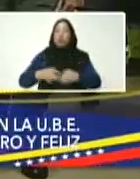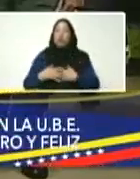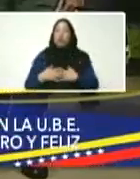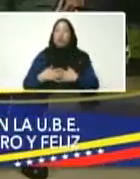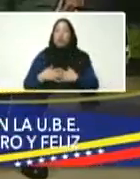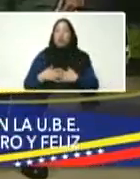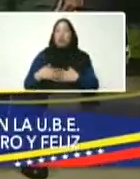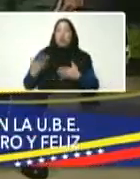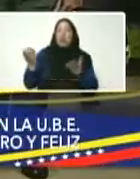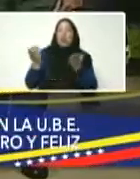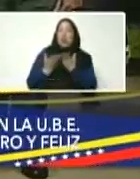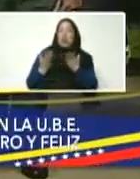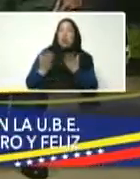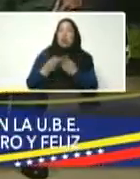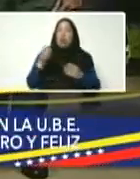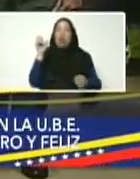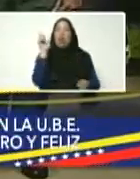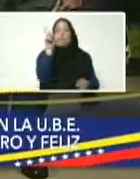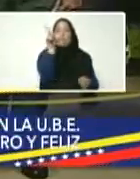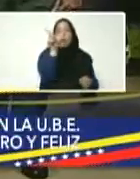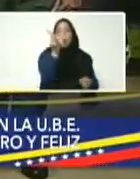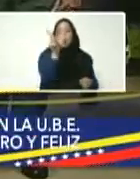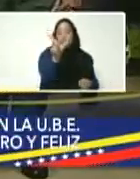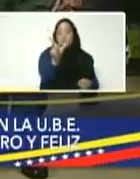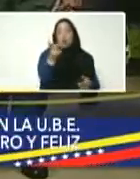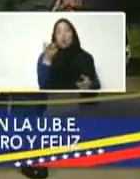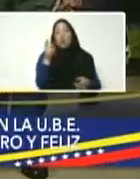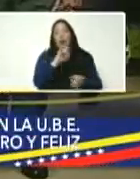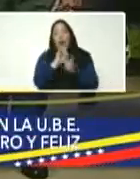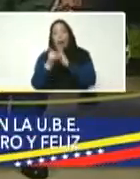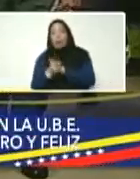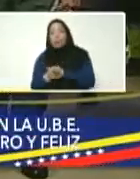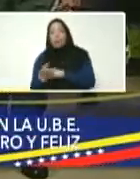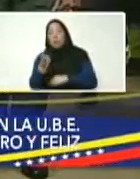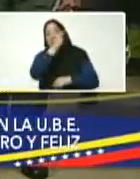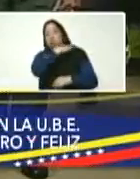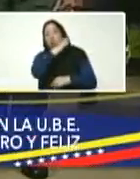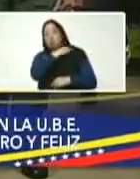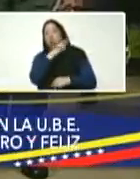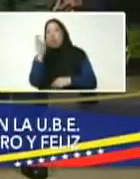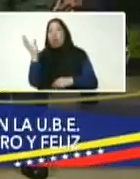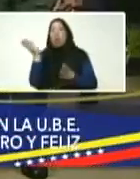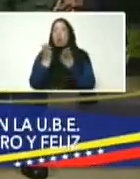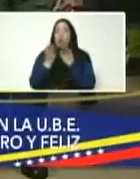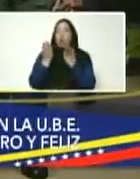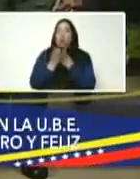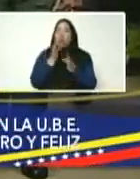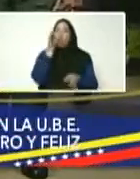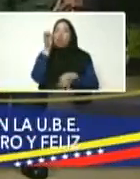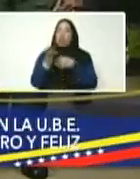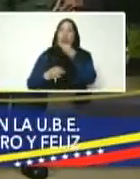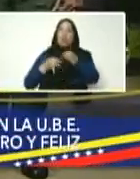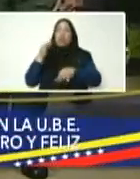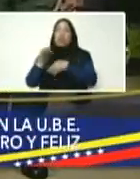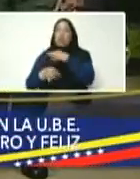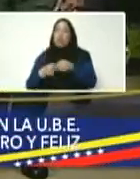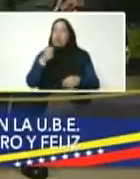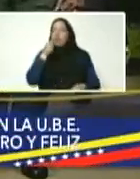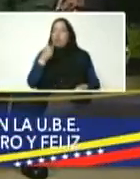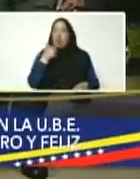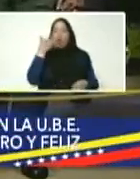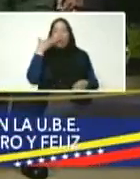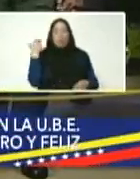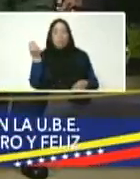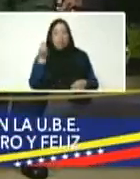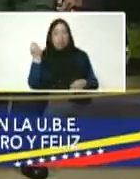de nuestras estructuras del Partido Socialista Unido de Venezuela, quien es directora de este colegio, quien comente lo que ha sido esta maravillosa